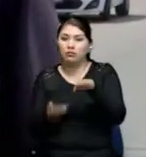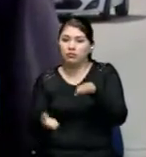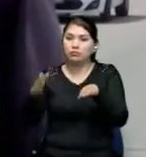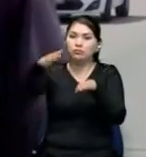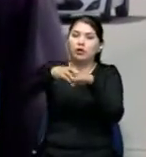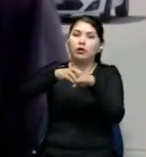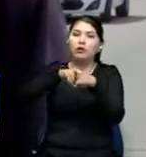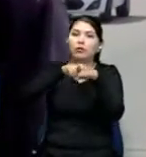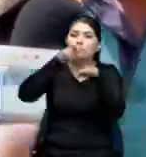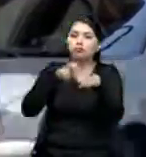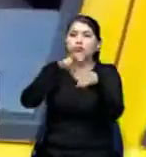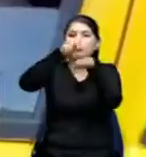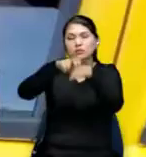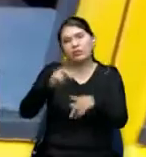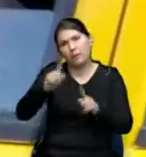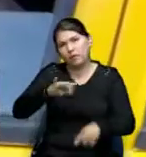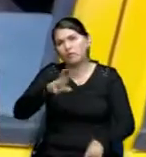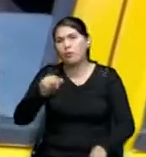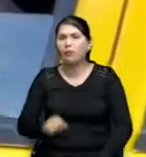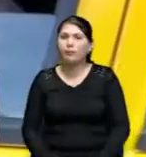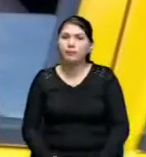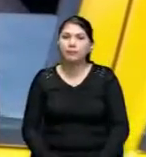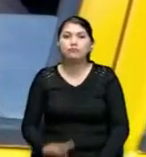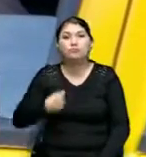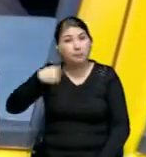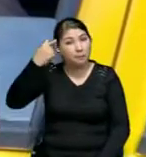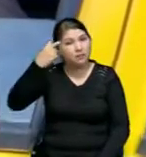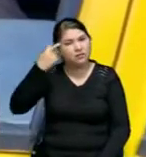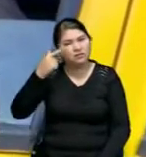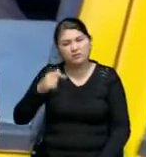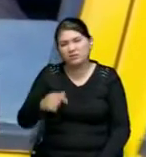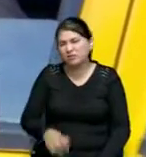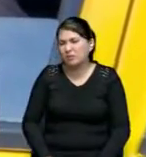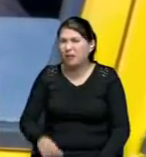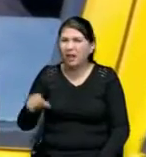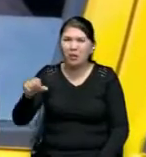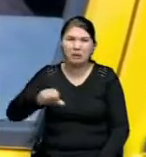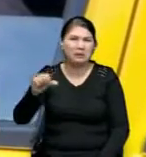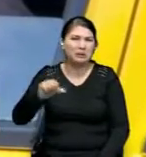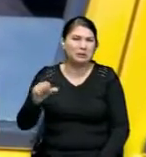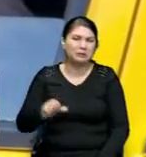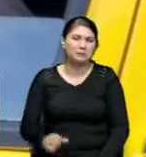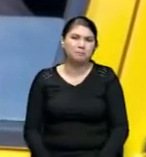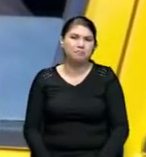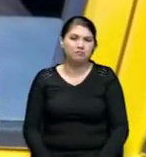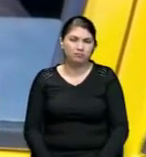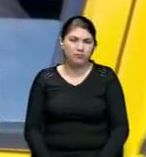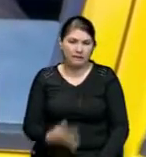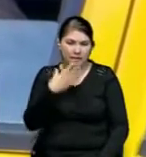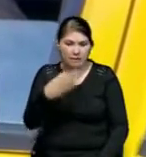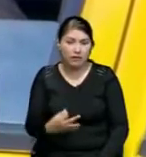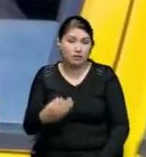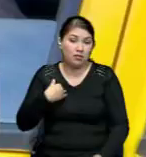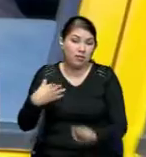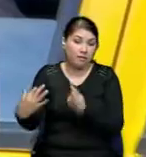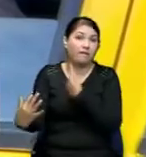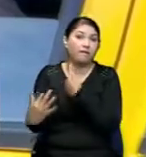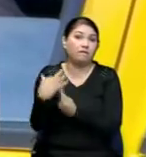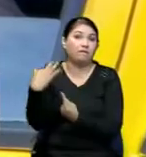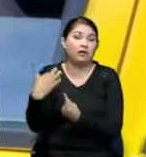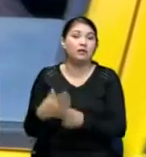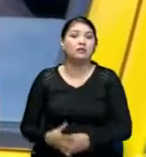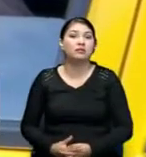eso es un robot yo pienso que eso es muy malo porque en realidad a nosotros nos perjudica mucho